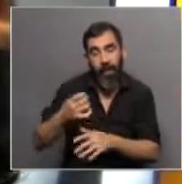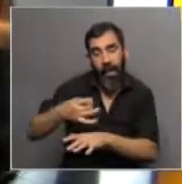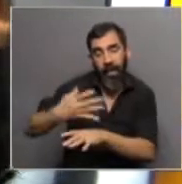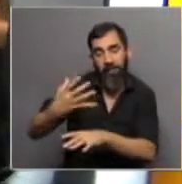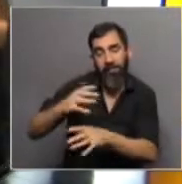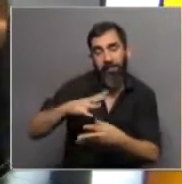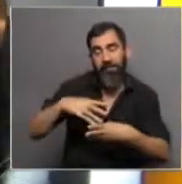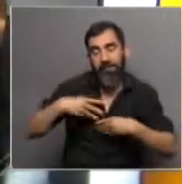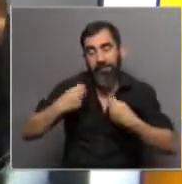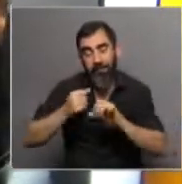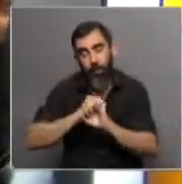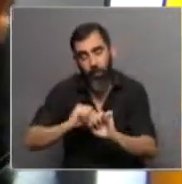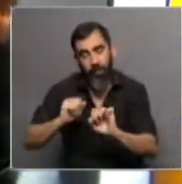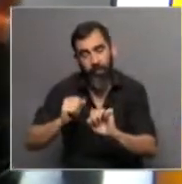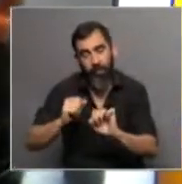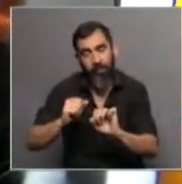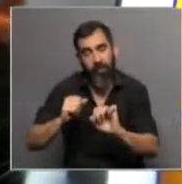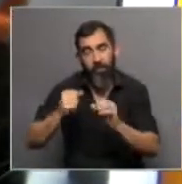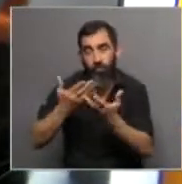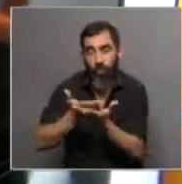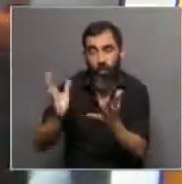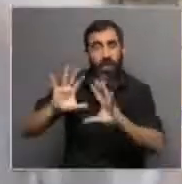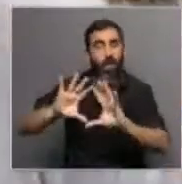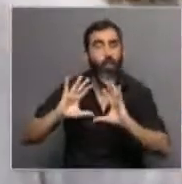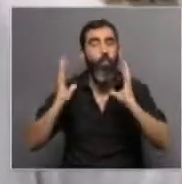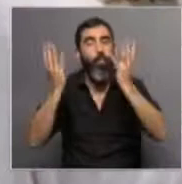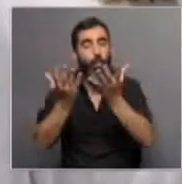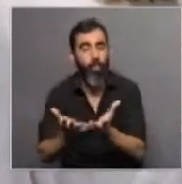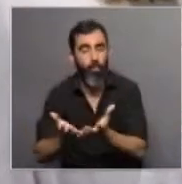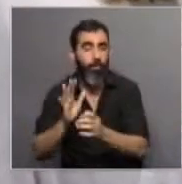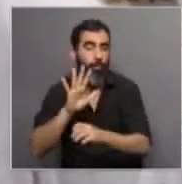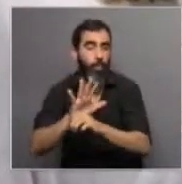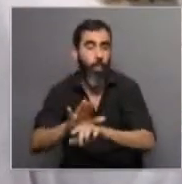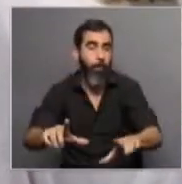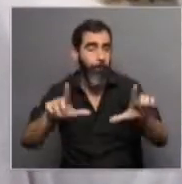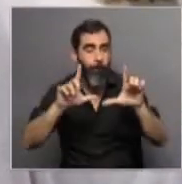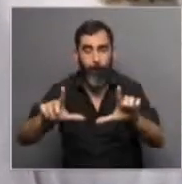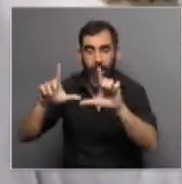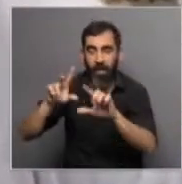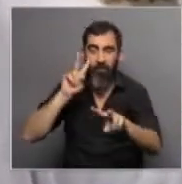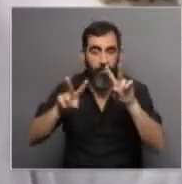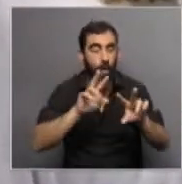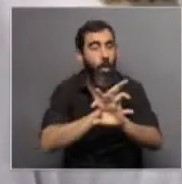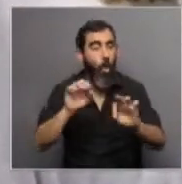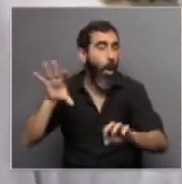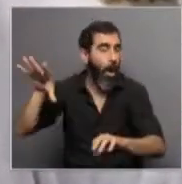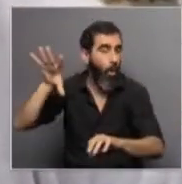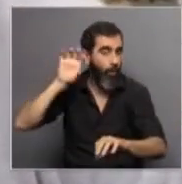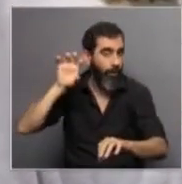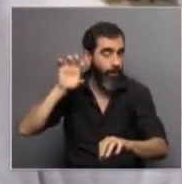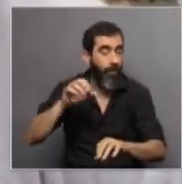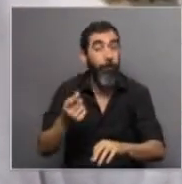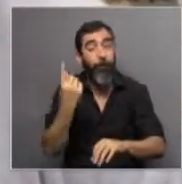sensaciones que nos permiten representar el mundo en imágenes visuales o auditivas. Pero